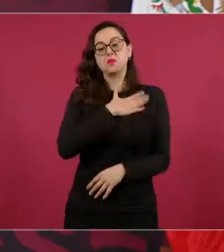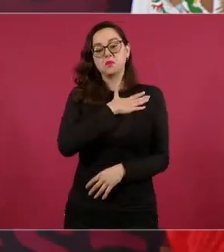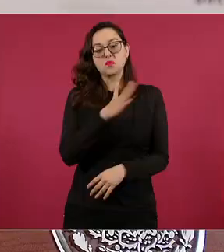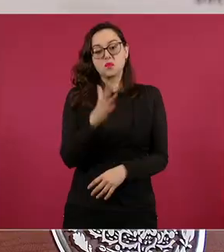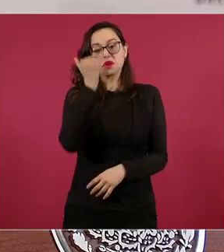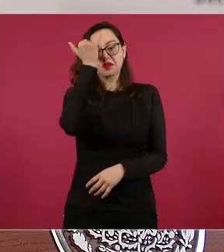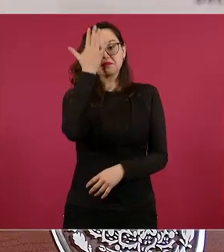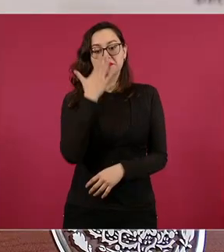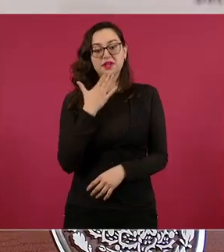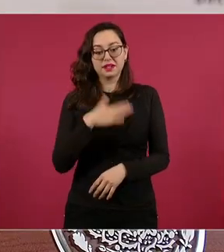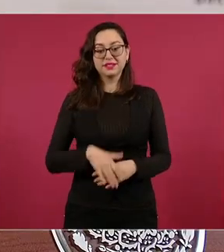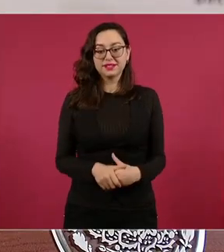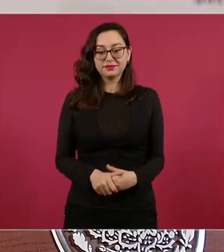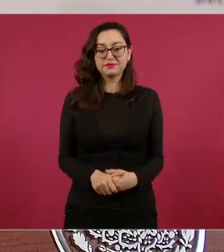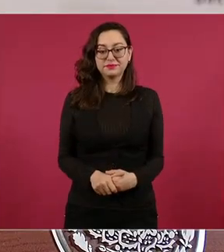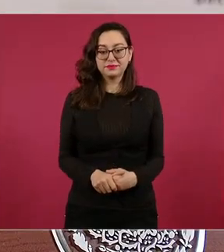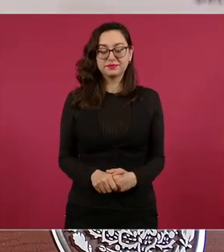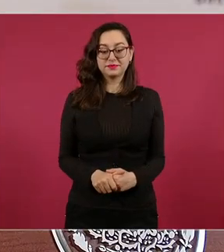leí